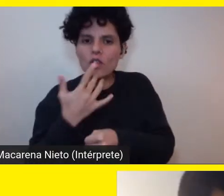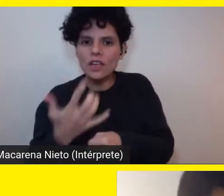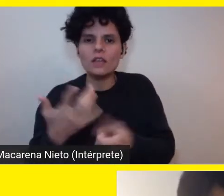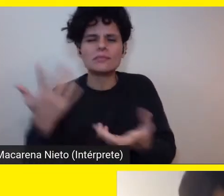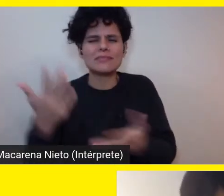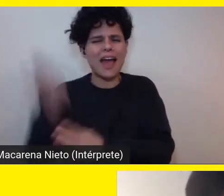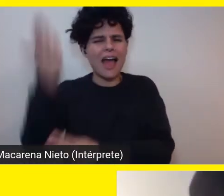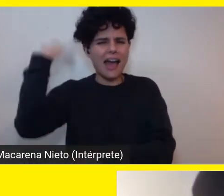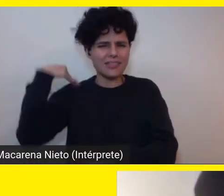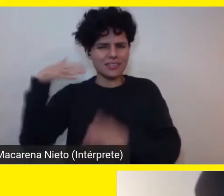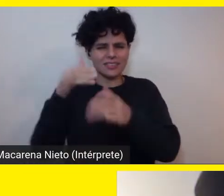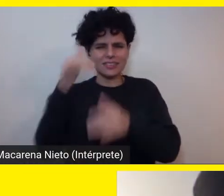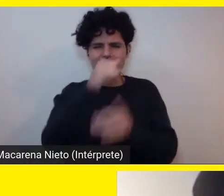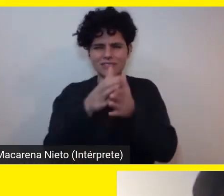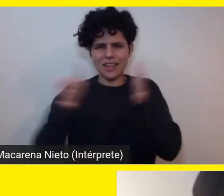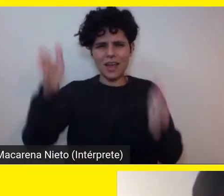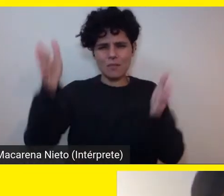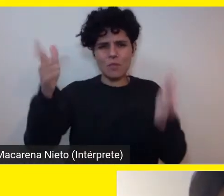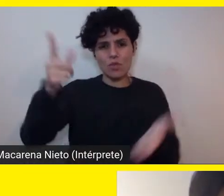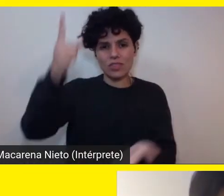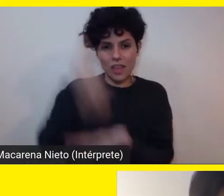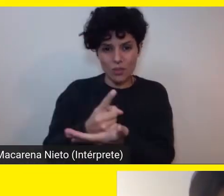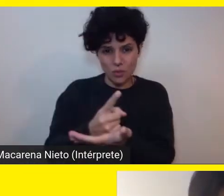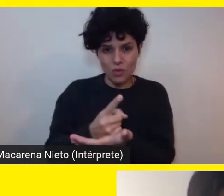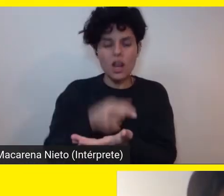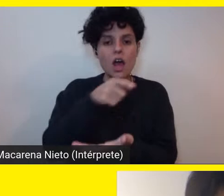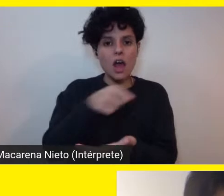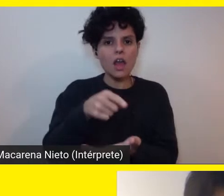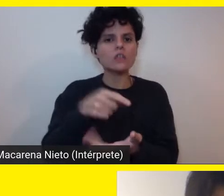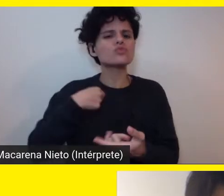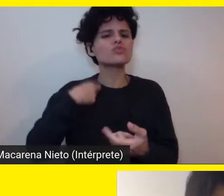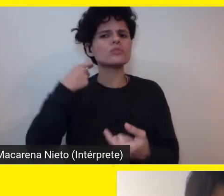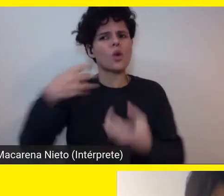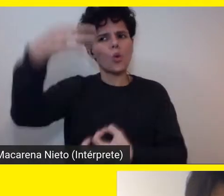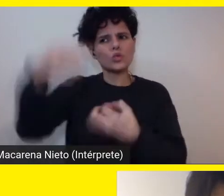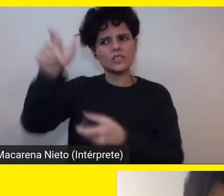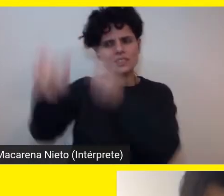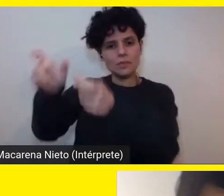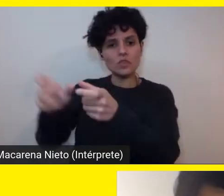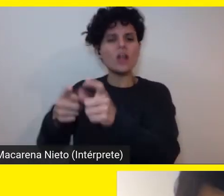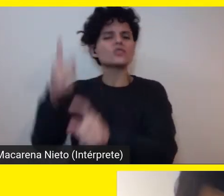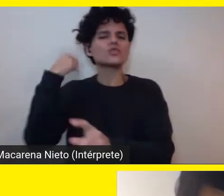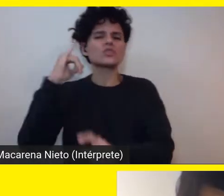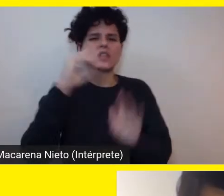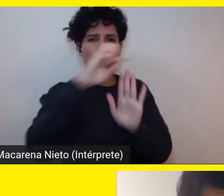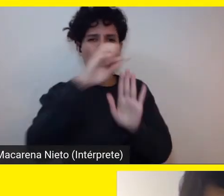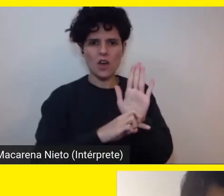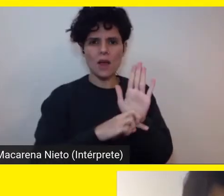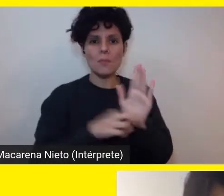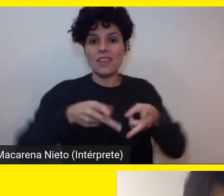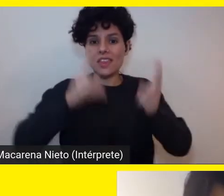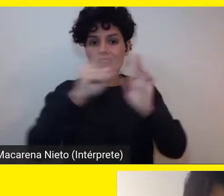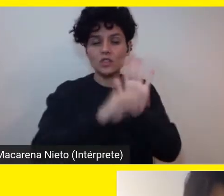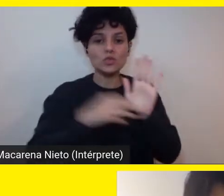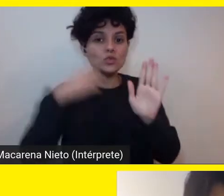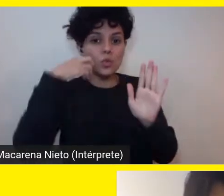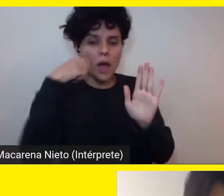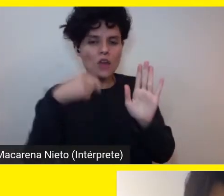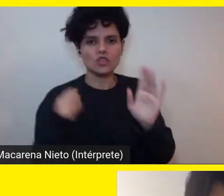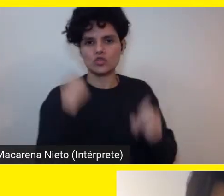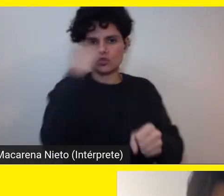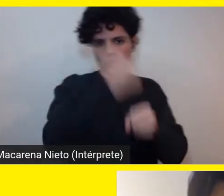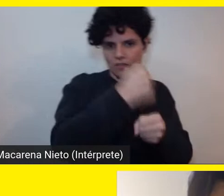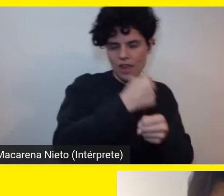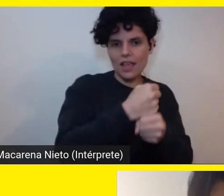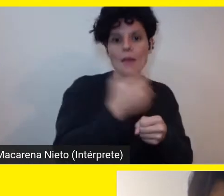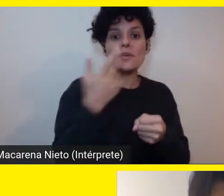dictadura que nos afectó en el pasado reciente, en el periodo 73 y 90. Yo trabajé en el programa de derechos humanos, que básicamente prestaba asesoría legal y social a los familiares